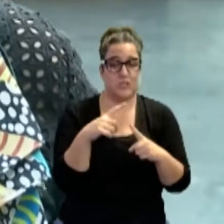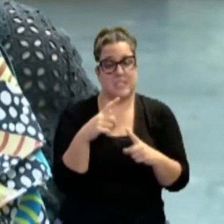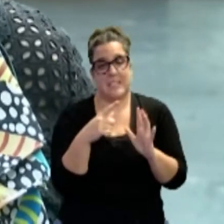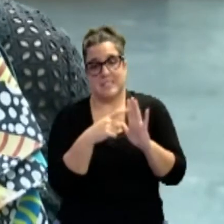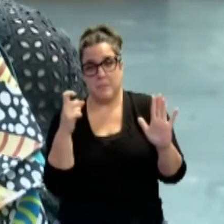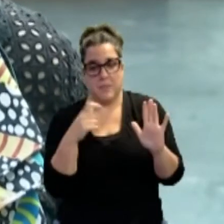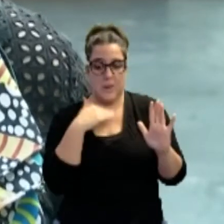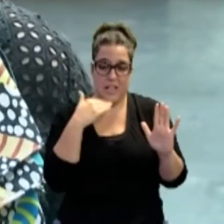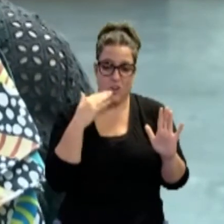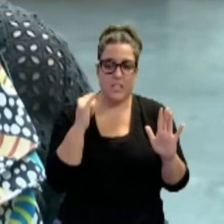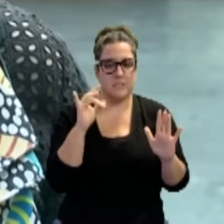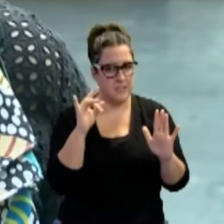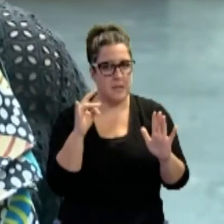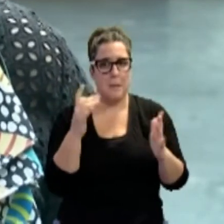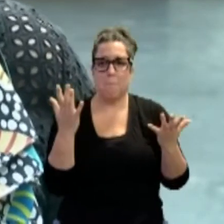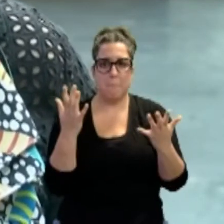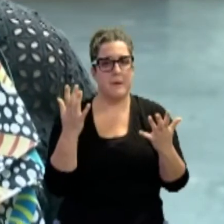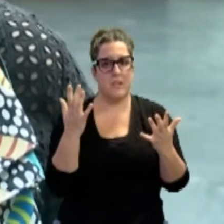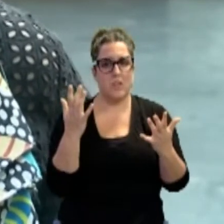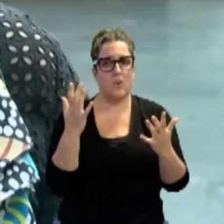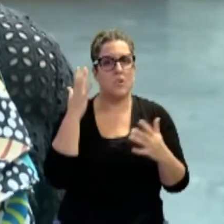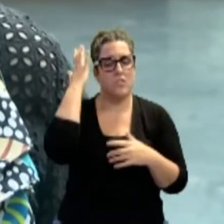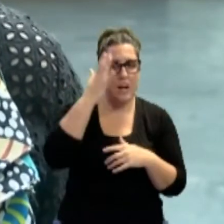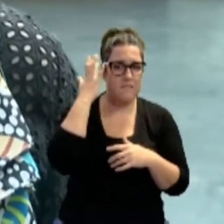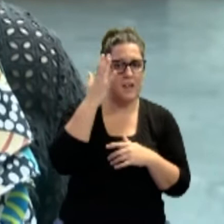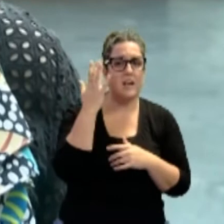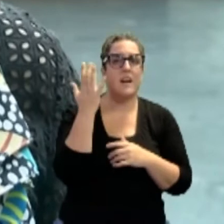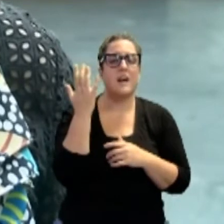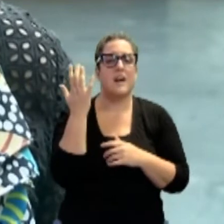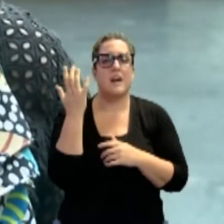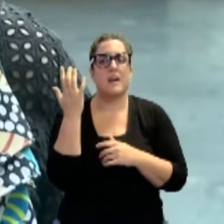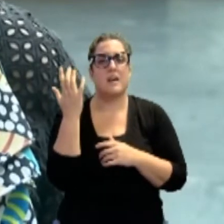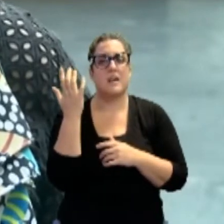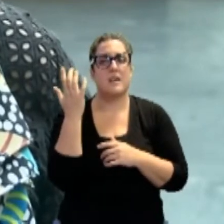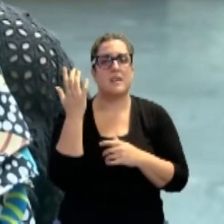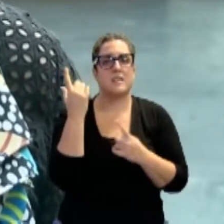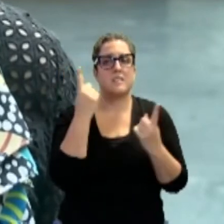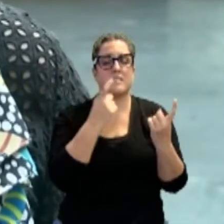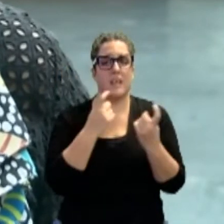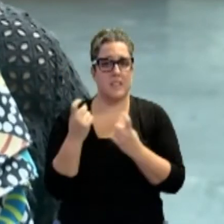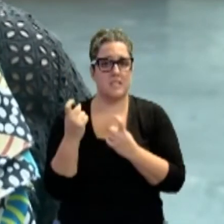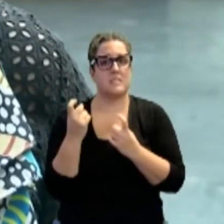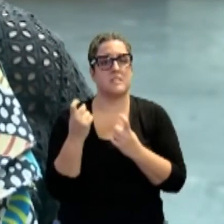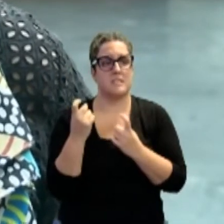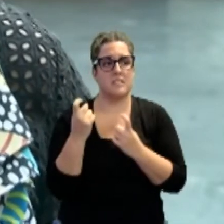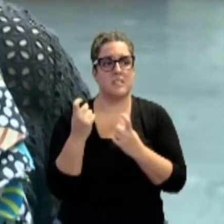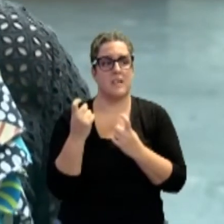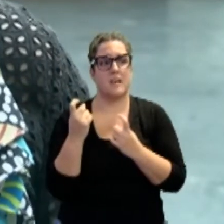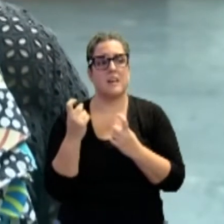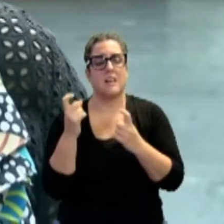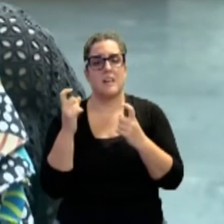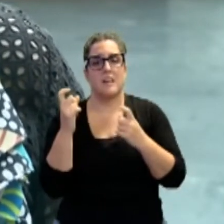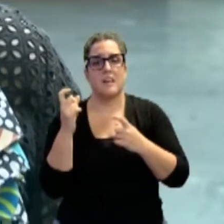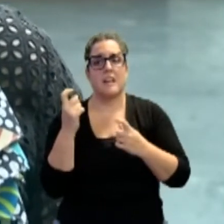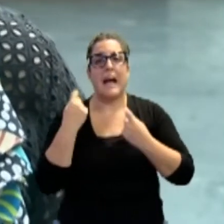pero desde luego no son los que necesita Navarra, ni los navarros ni las navarras en relación a los ingresos. O sea, sí